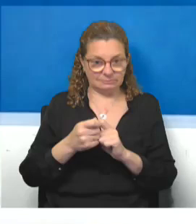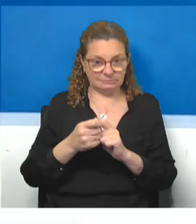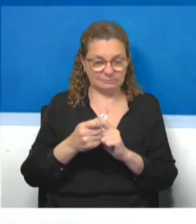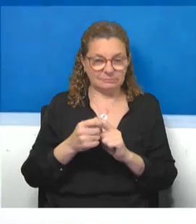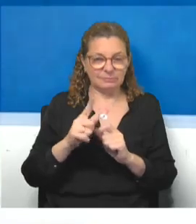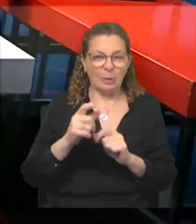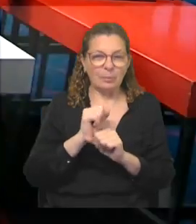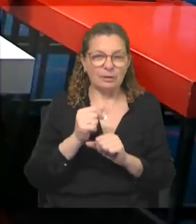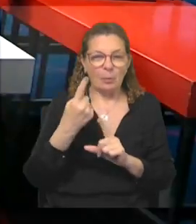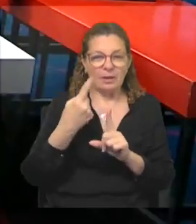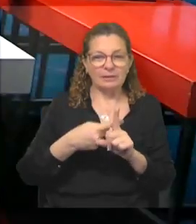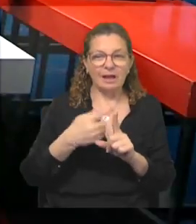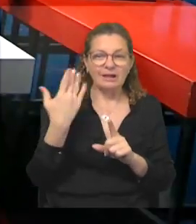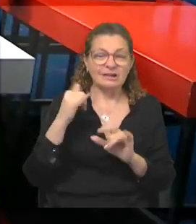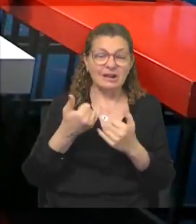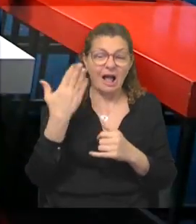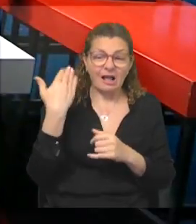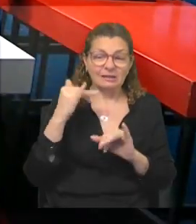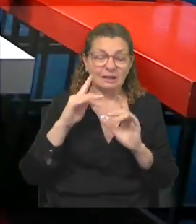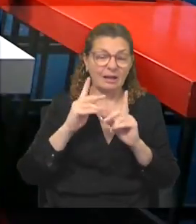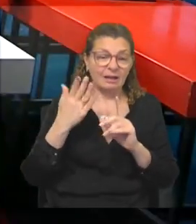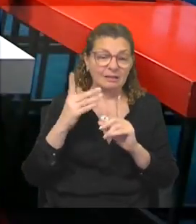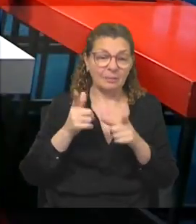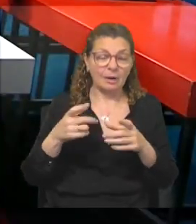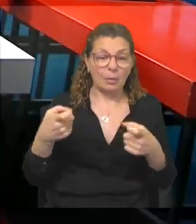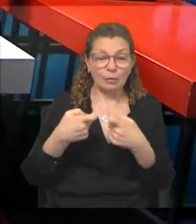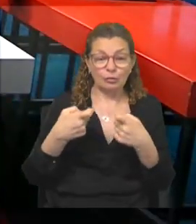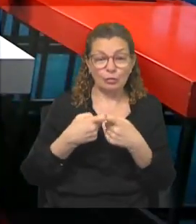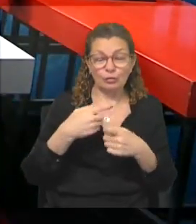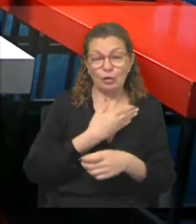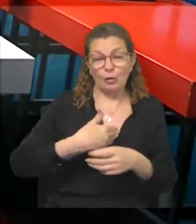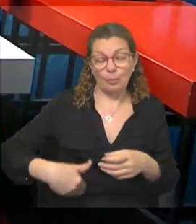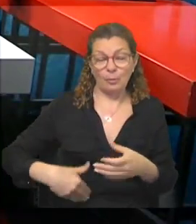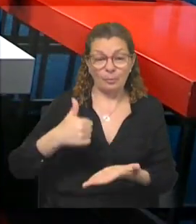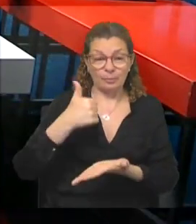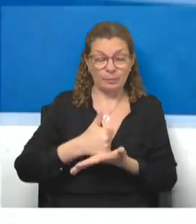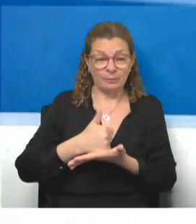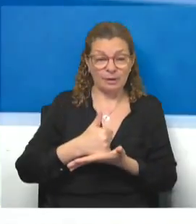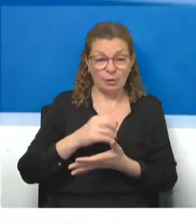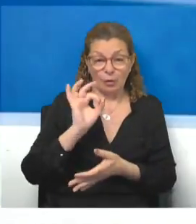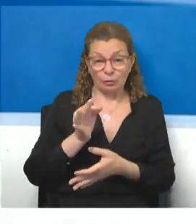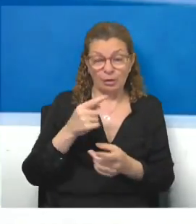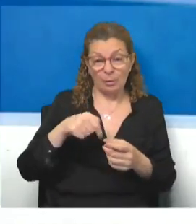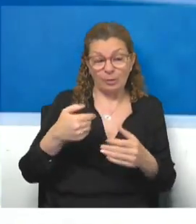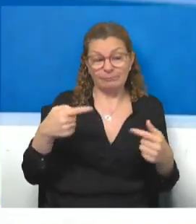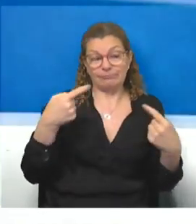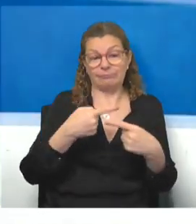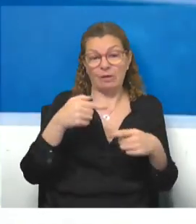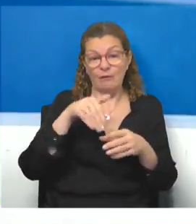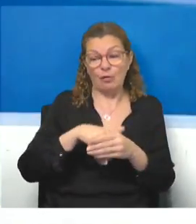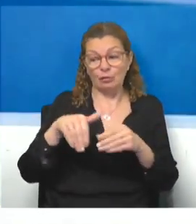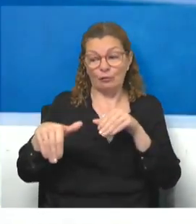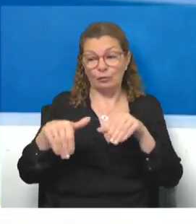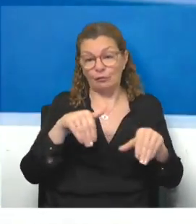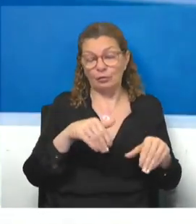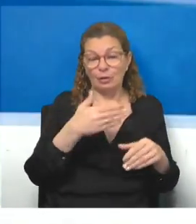un mes puede haber cambi ya pasó en la elección anterior una coalición bien posicionada en Octubre y después terminó peleando voto a voto la